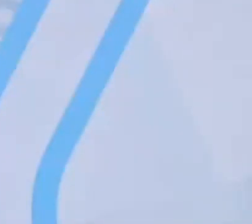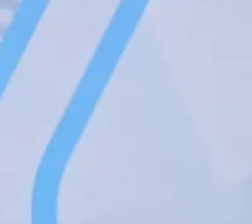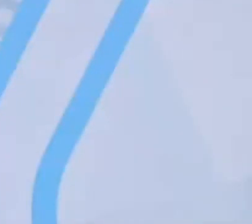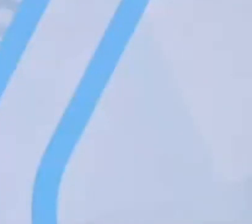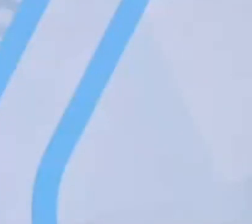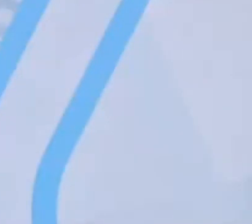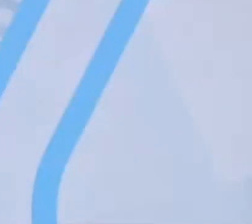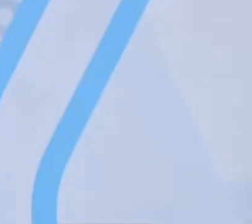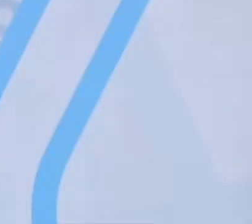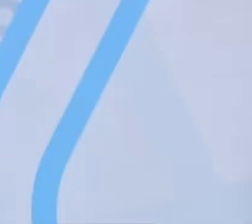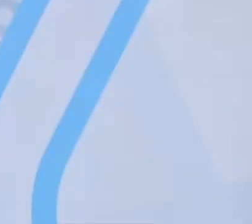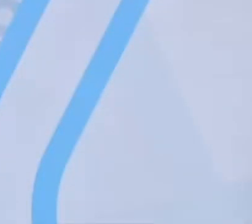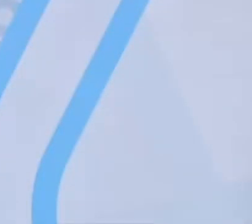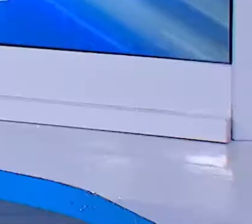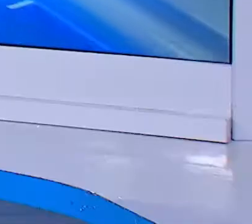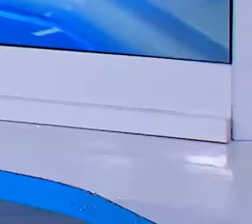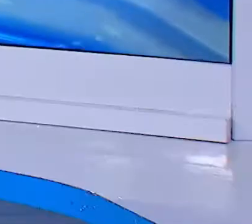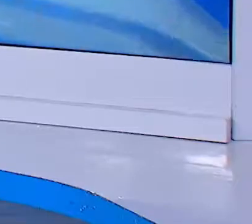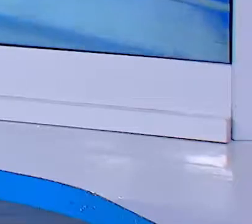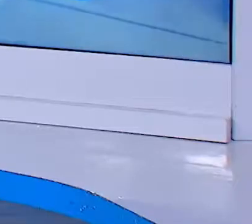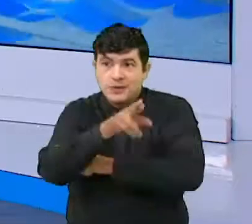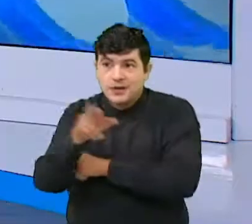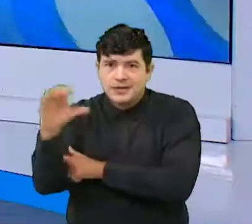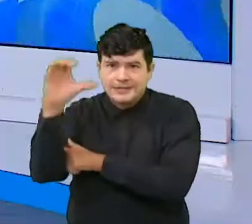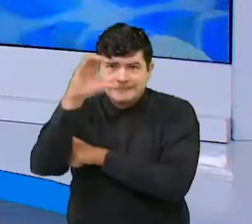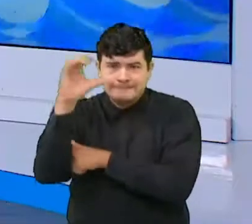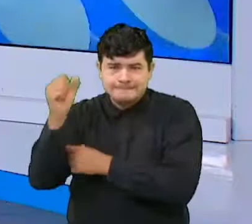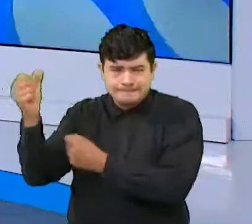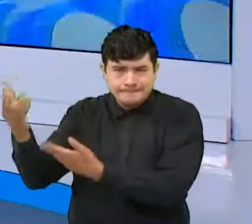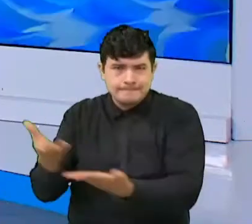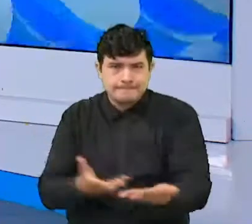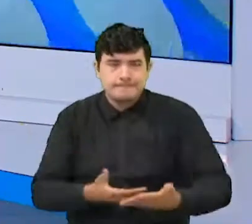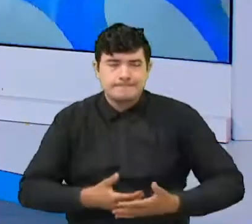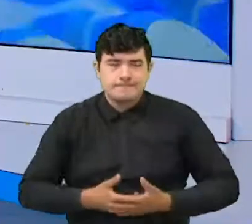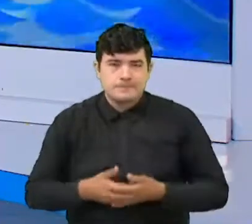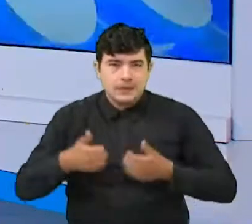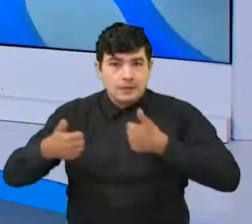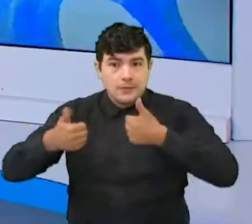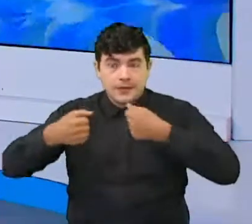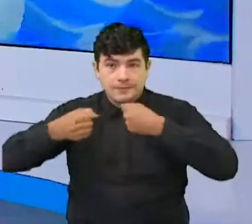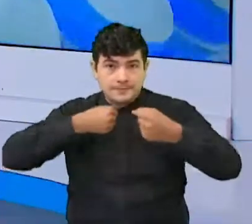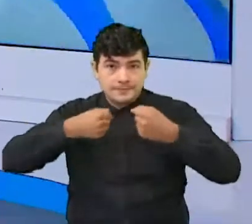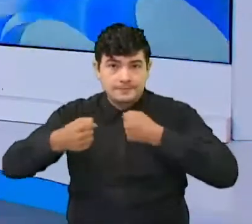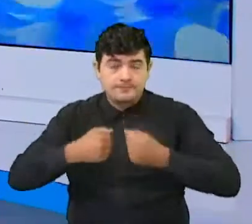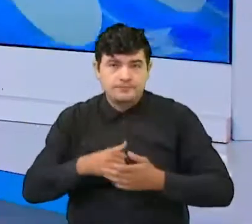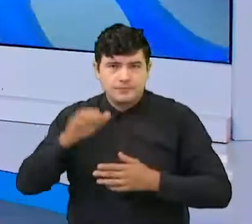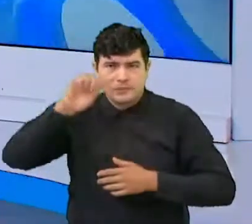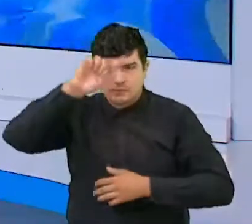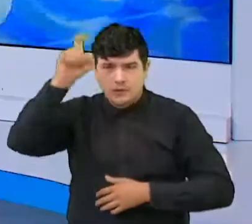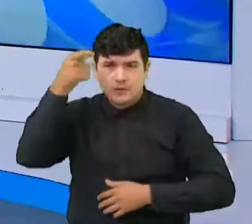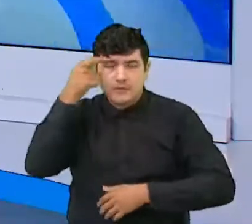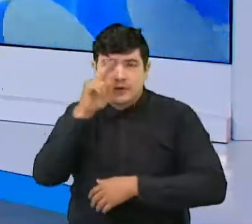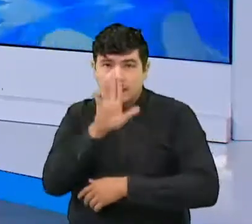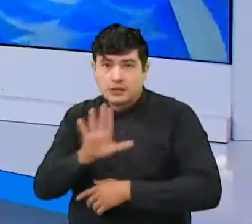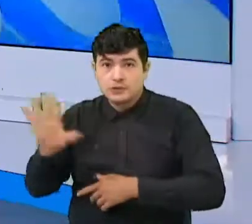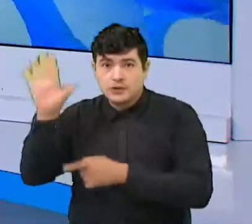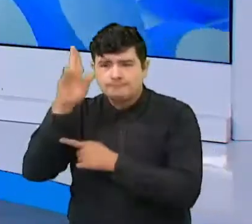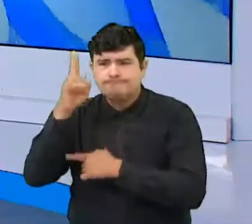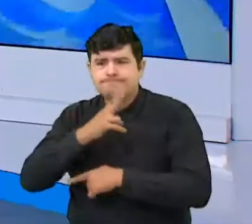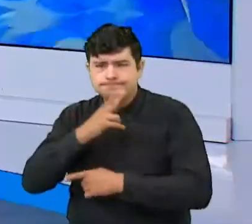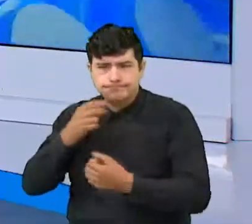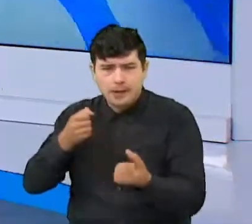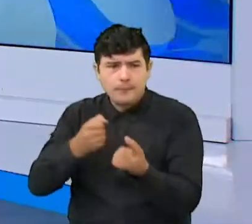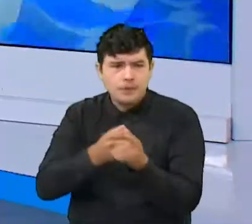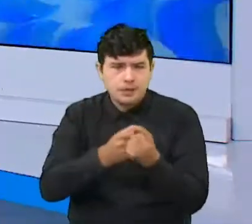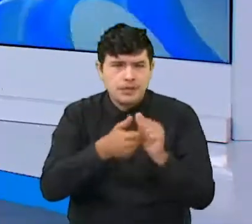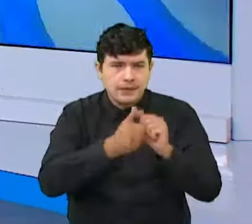Hora de los deportes en el Oriente Colombiano. Bienvenidos. Y empezamos con buenas noticias porque el gobierno nacional se comprometió con el deporte santandereano con una inversión